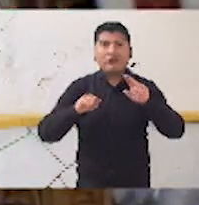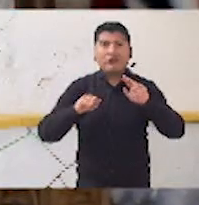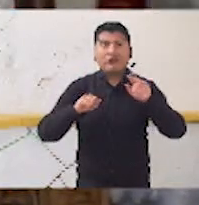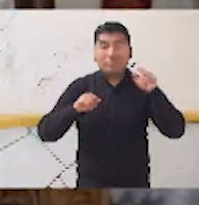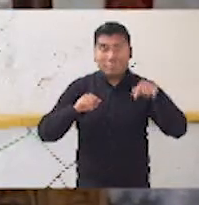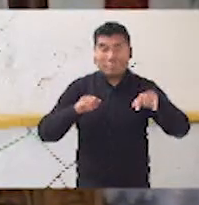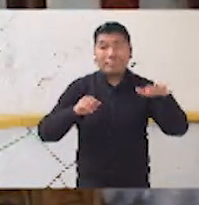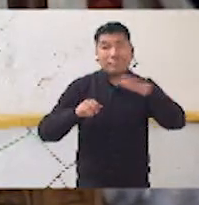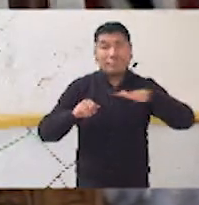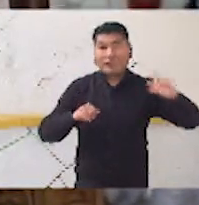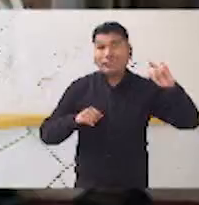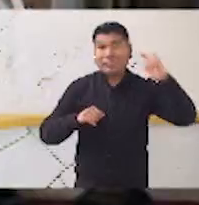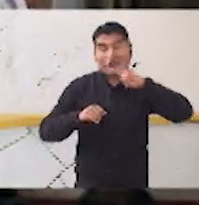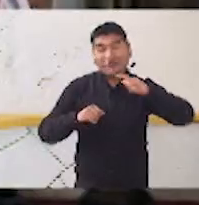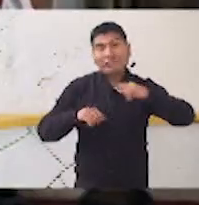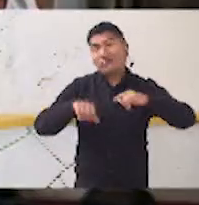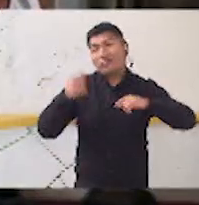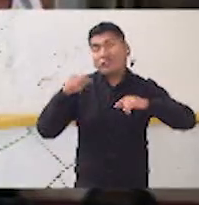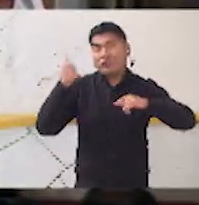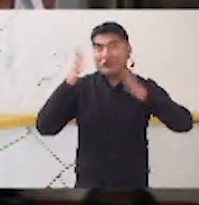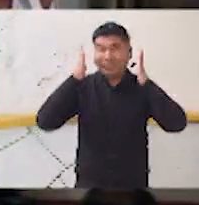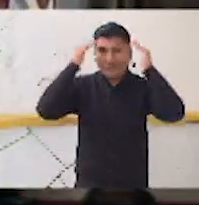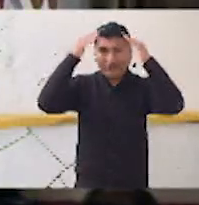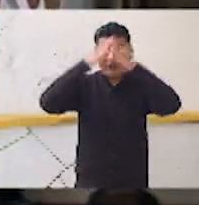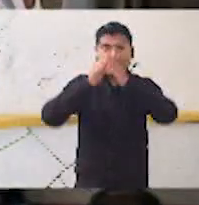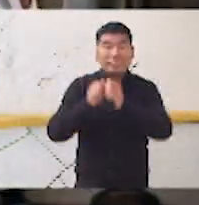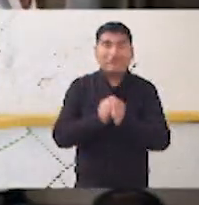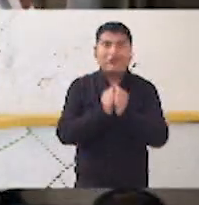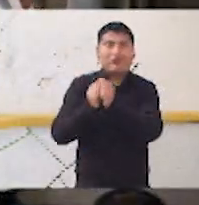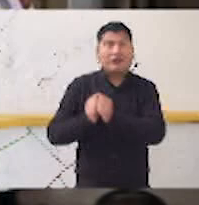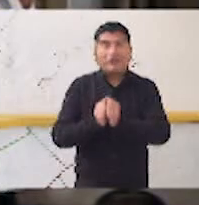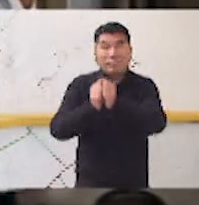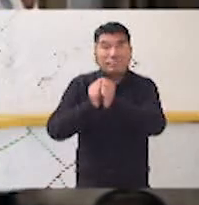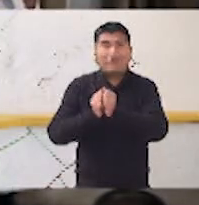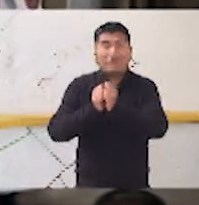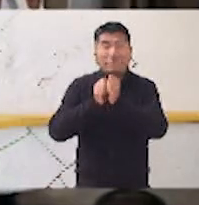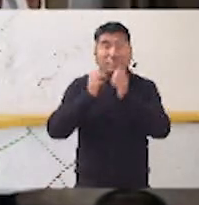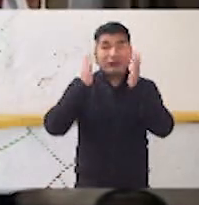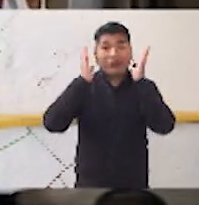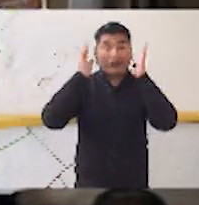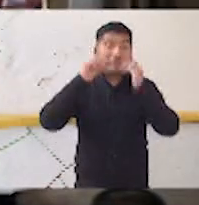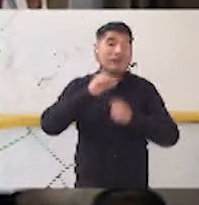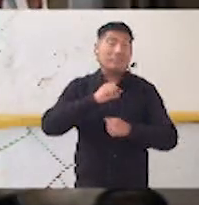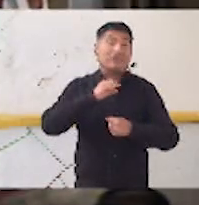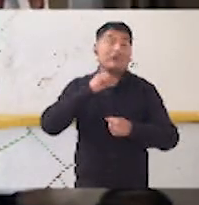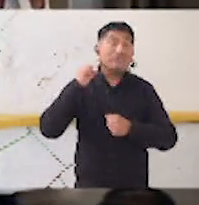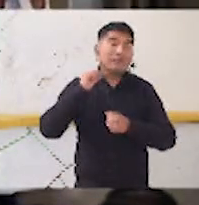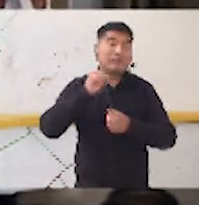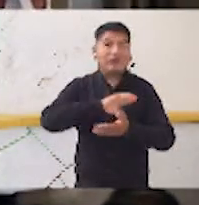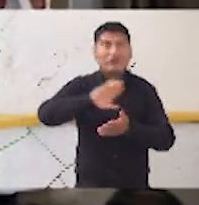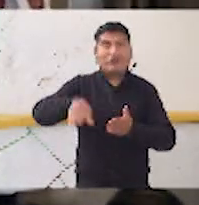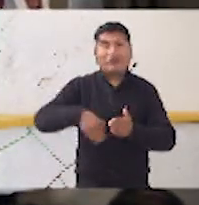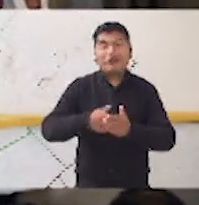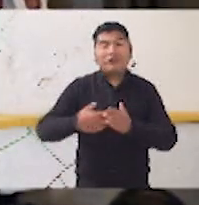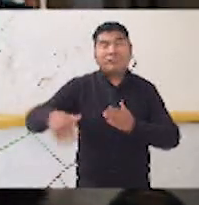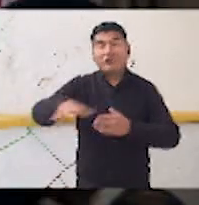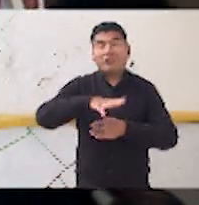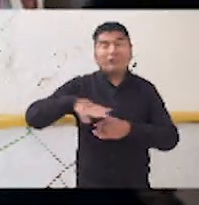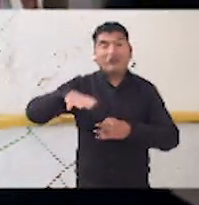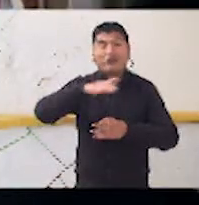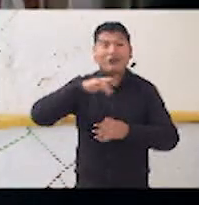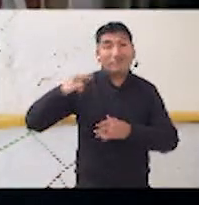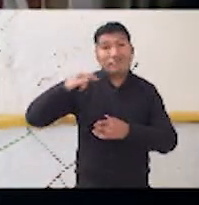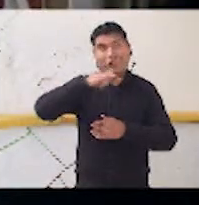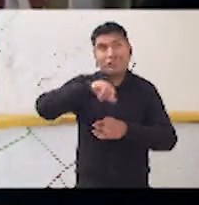esta diócesis, por los demás obispos que nos acompañan, los sacerdotes de todo el clero de la diócesis del Alto y